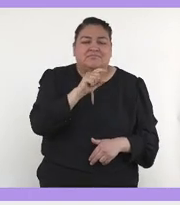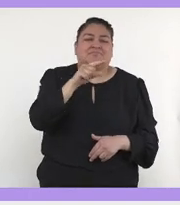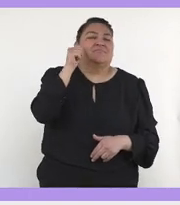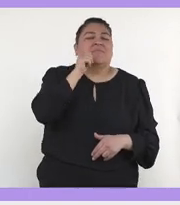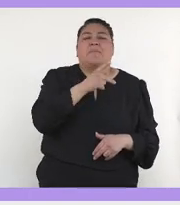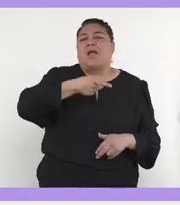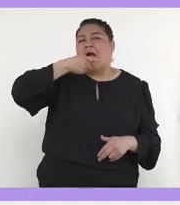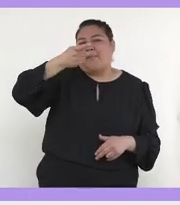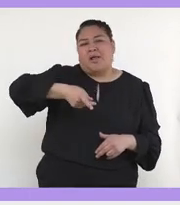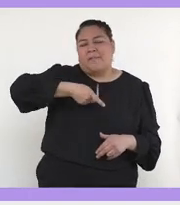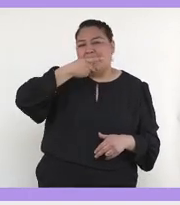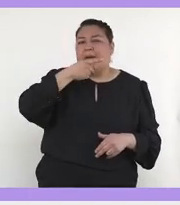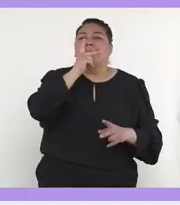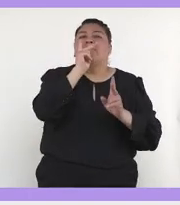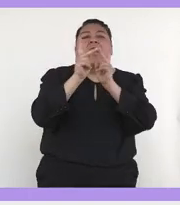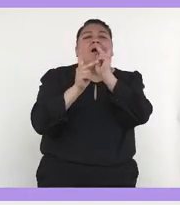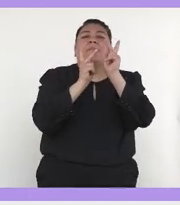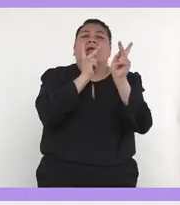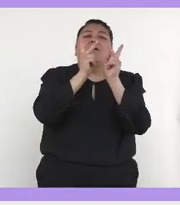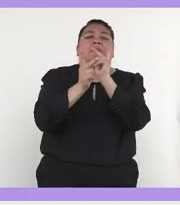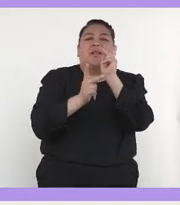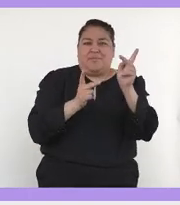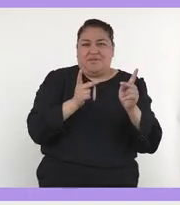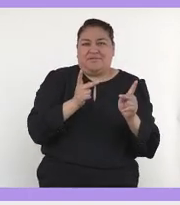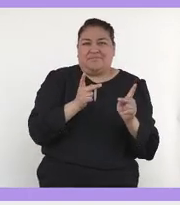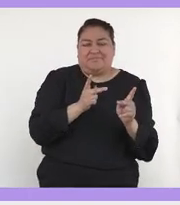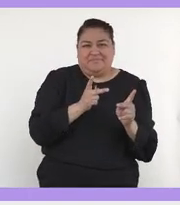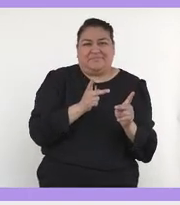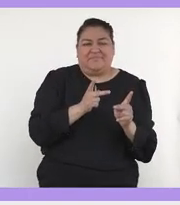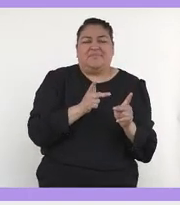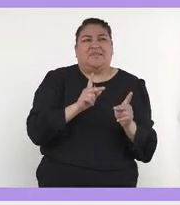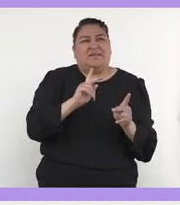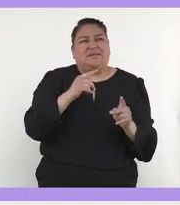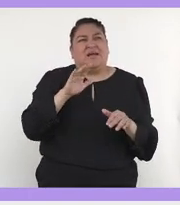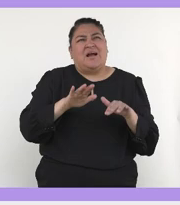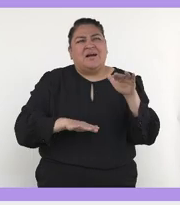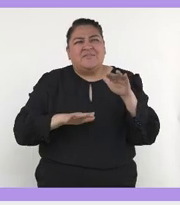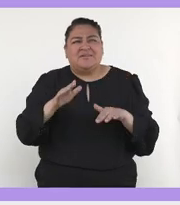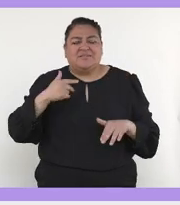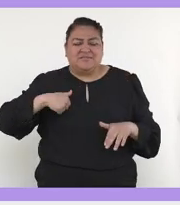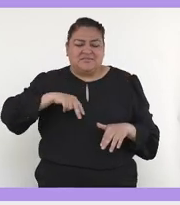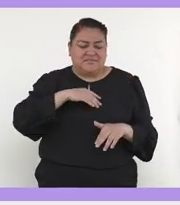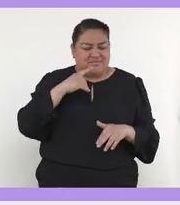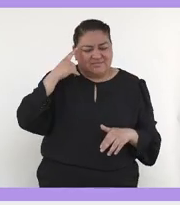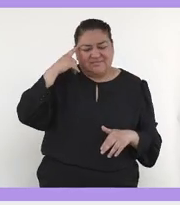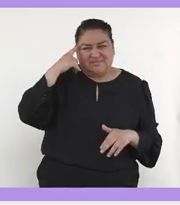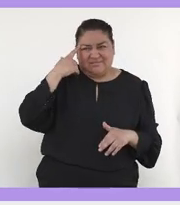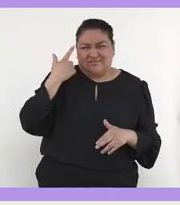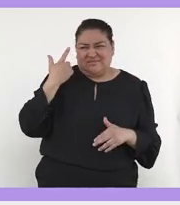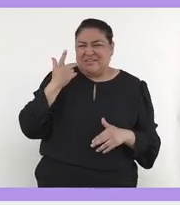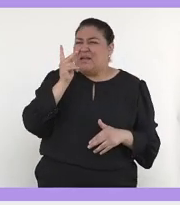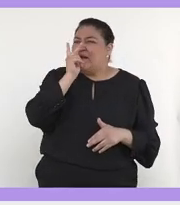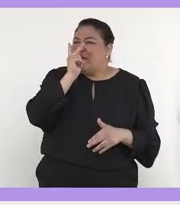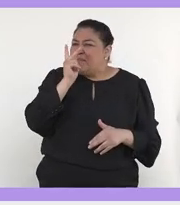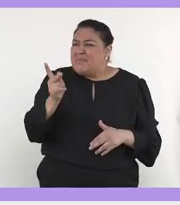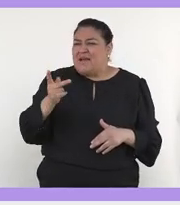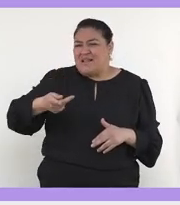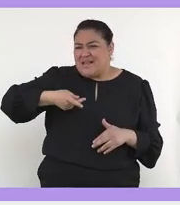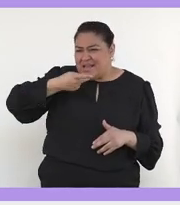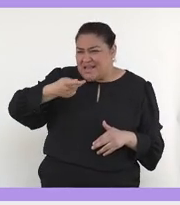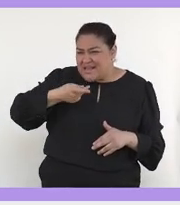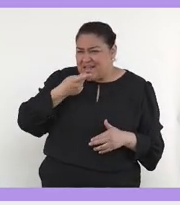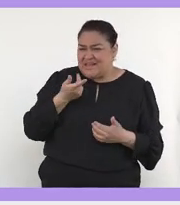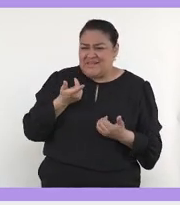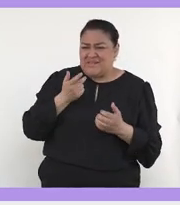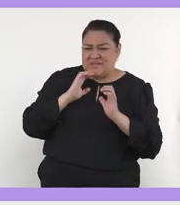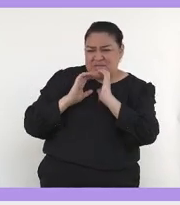con palabras y muchas veces creo que no le damos tanta fuerza o tanta importancia a las palabras que estamos usando